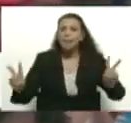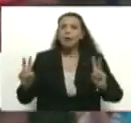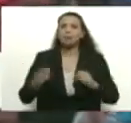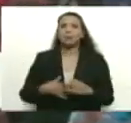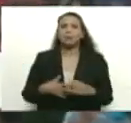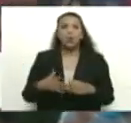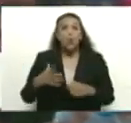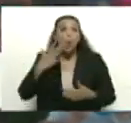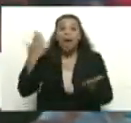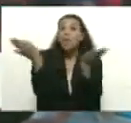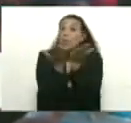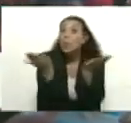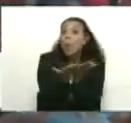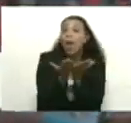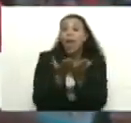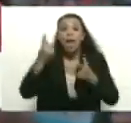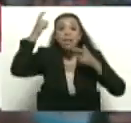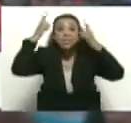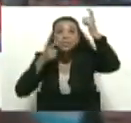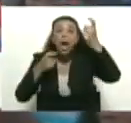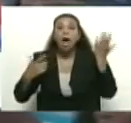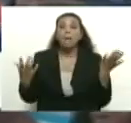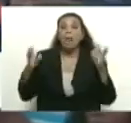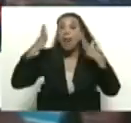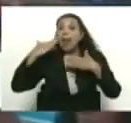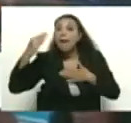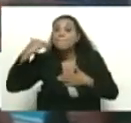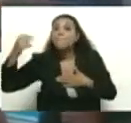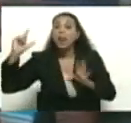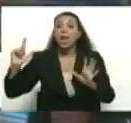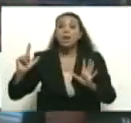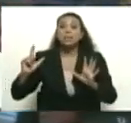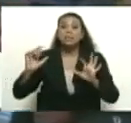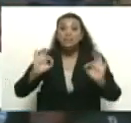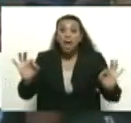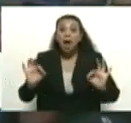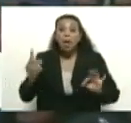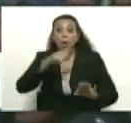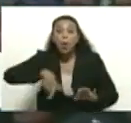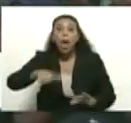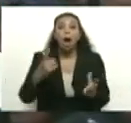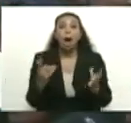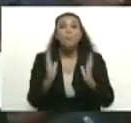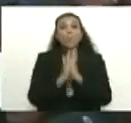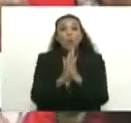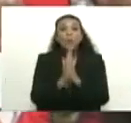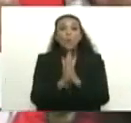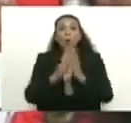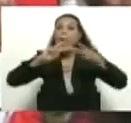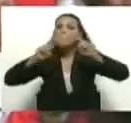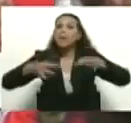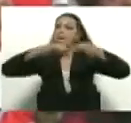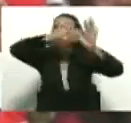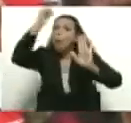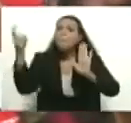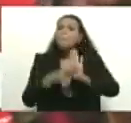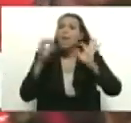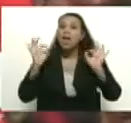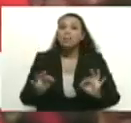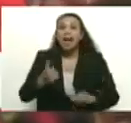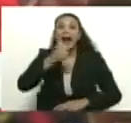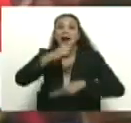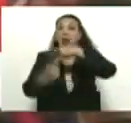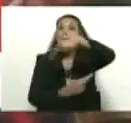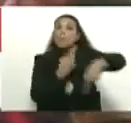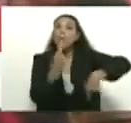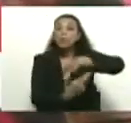Con la escuela de Hugo Chávez y la experiencia del hermano Nicolás Maduro. Y han garantizado la paz de este país. Y mientras haya